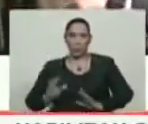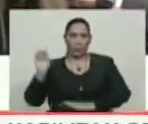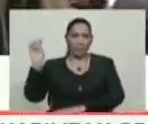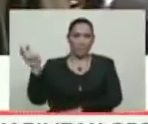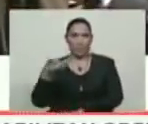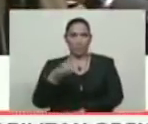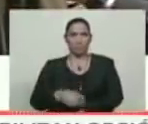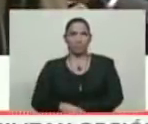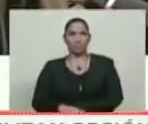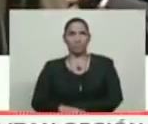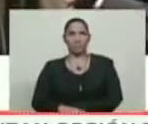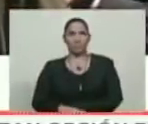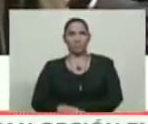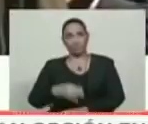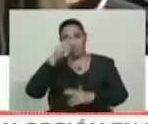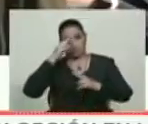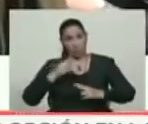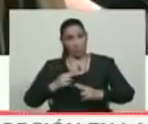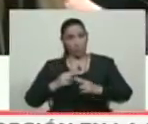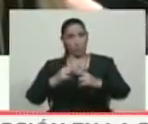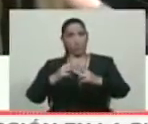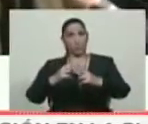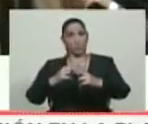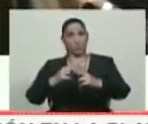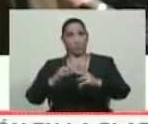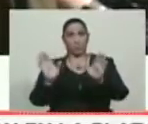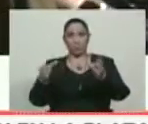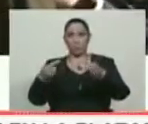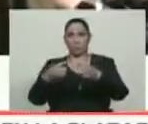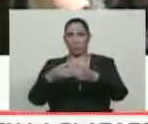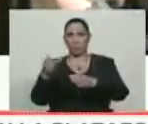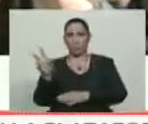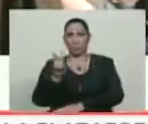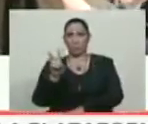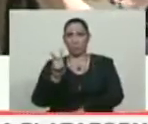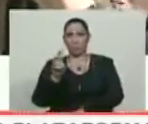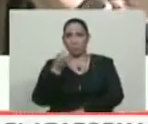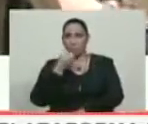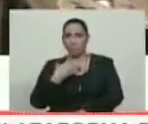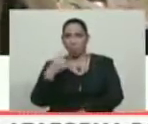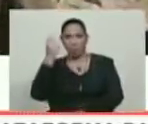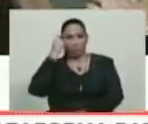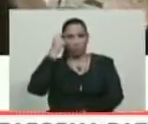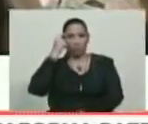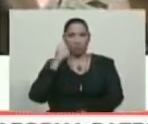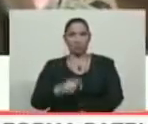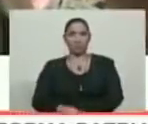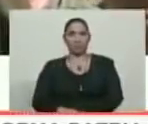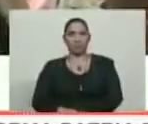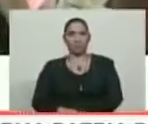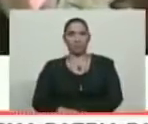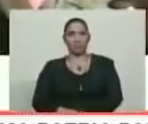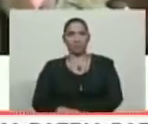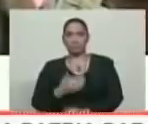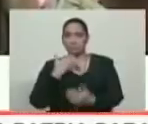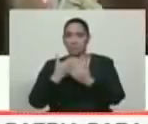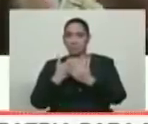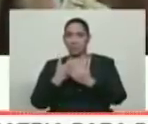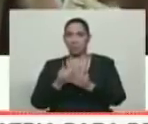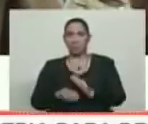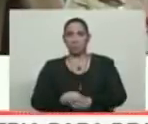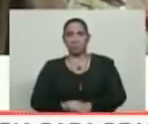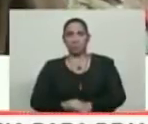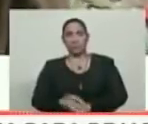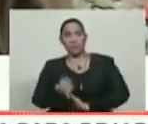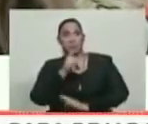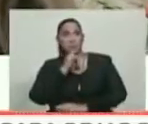Esequibo. Nace en el Esequibo. Honor, sacrificio, valor, comando por Venezuela. Buenos días, mi comandante jefe. Buenos días. Permiso para hablar con usted. Adelante. Le